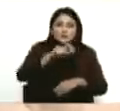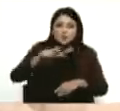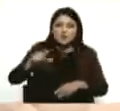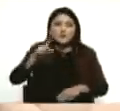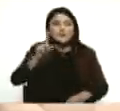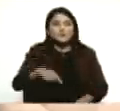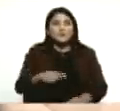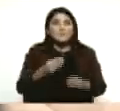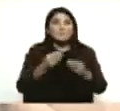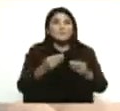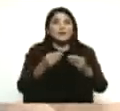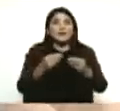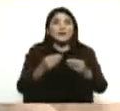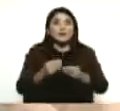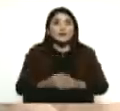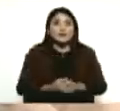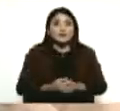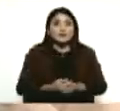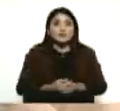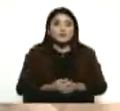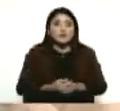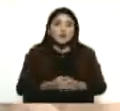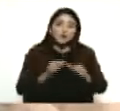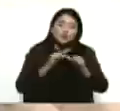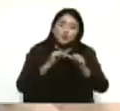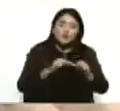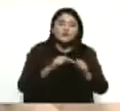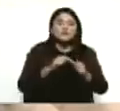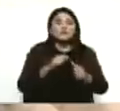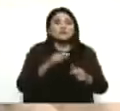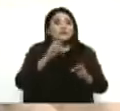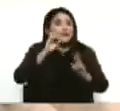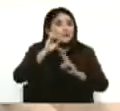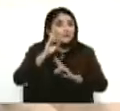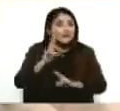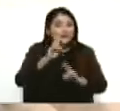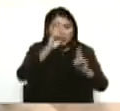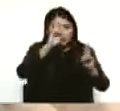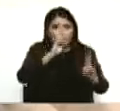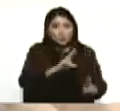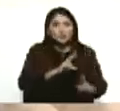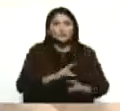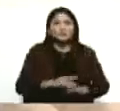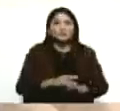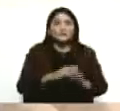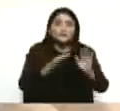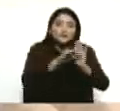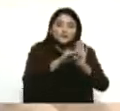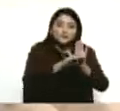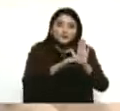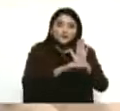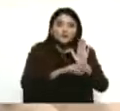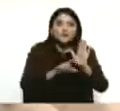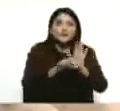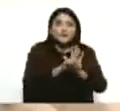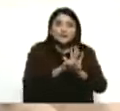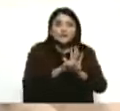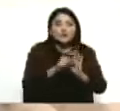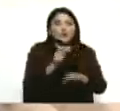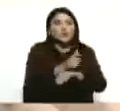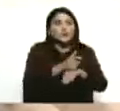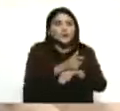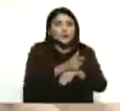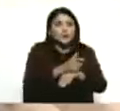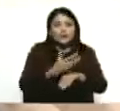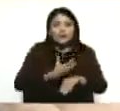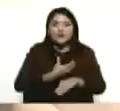un respeto estricto a las potestades tributarias, a las potestades de impuestos que tienen las gobernadoras y gobernadores y que